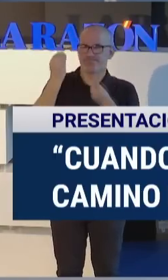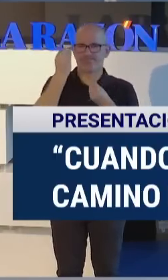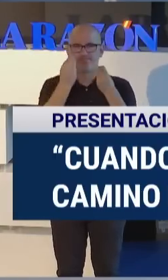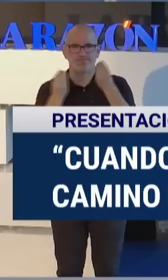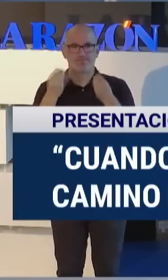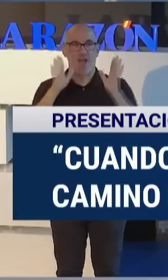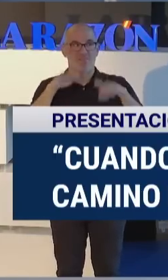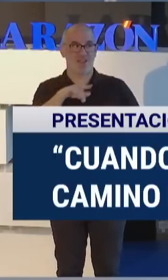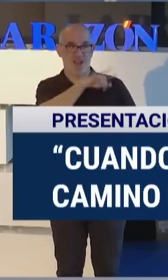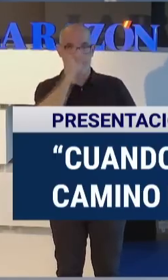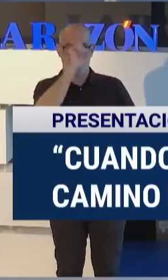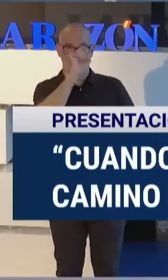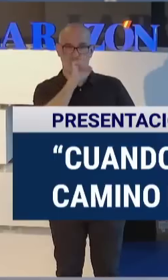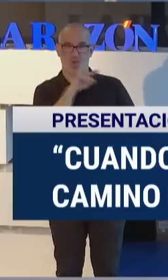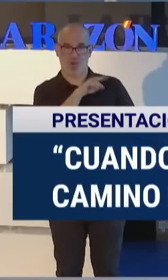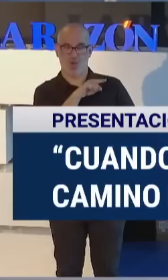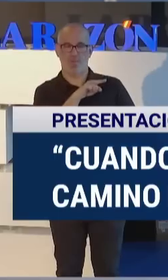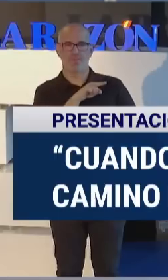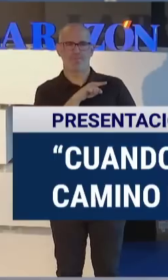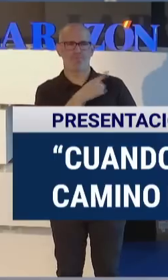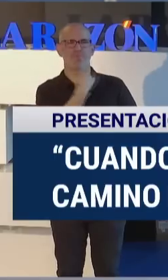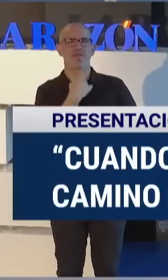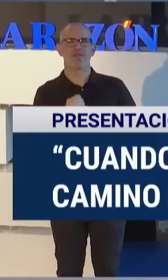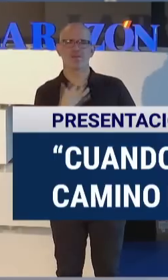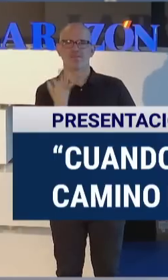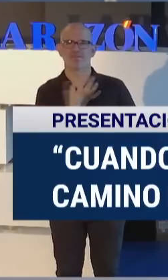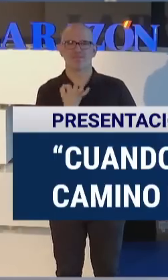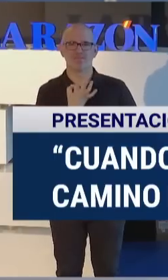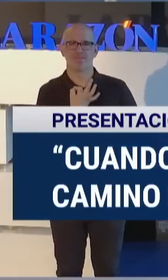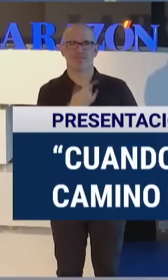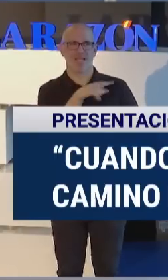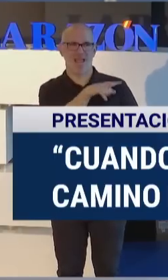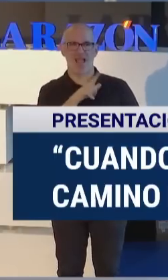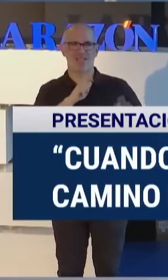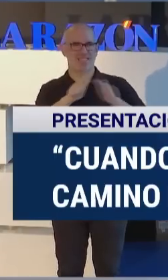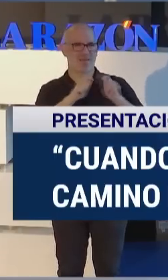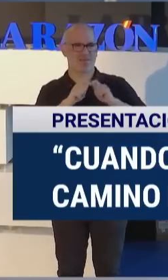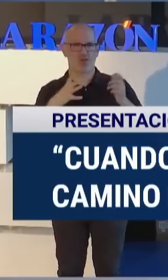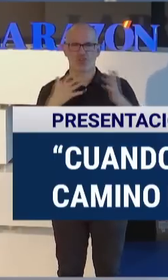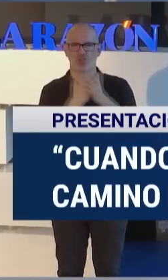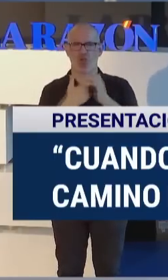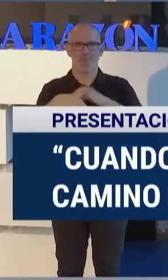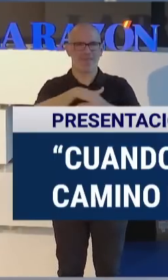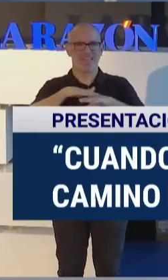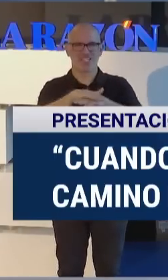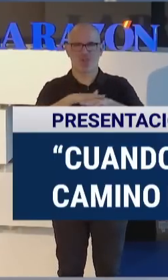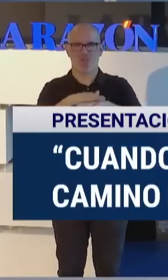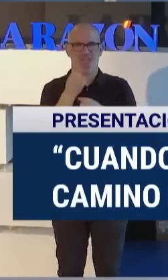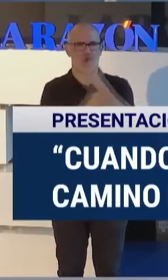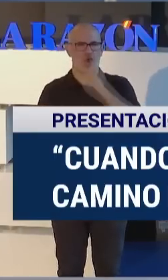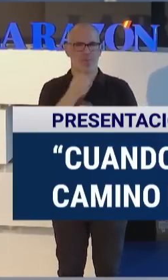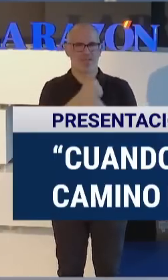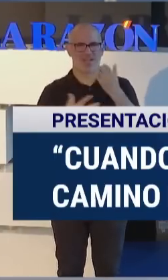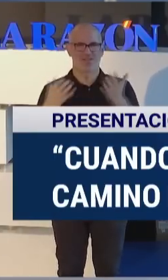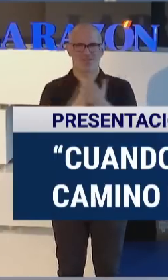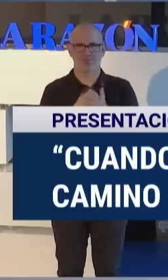Y el profesor de Pablo, digamos, él entrevistó a todos los ministros de Economía y presidente del Banco